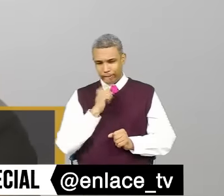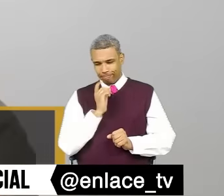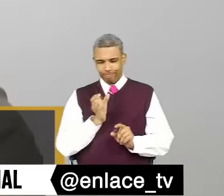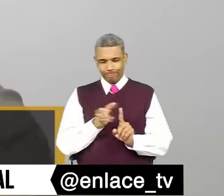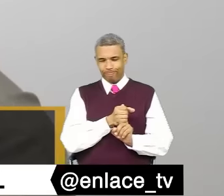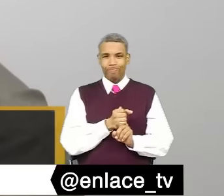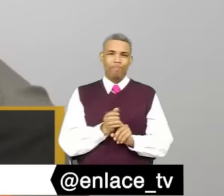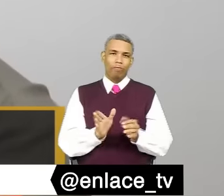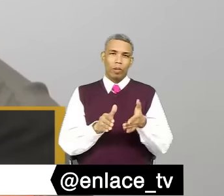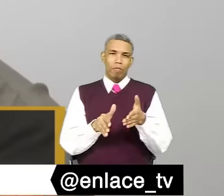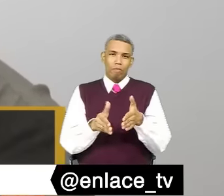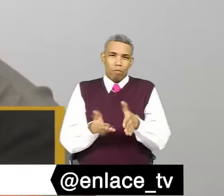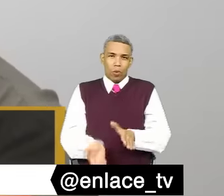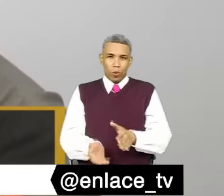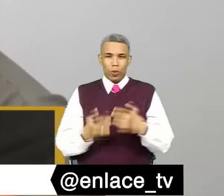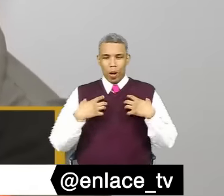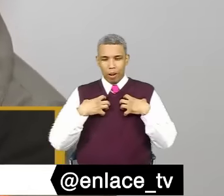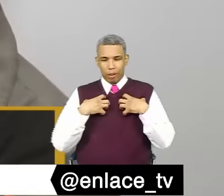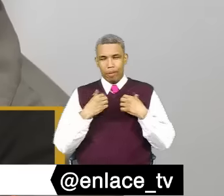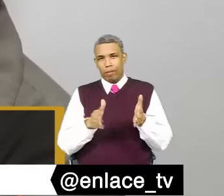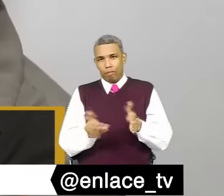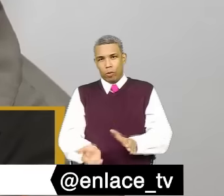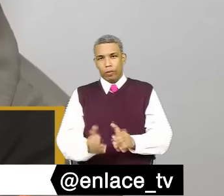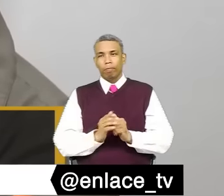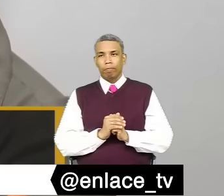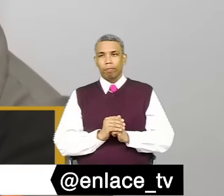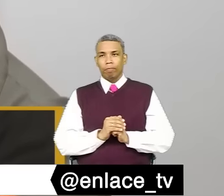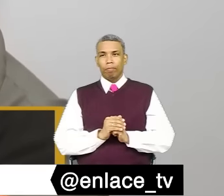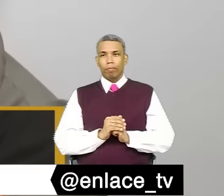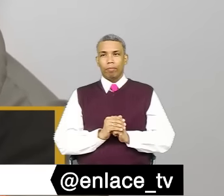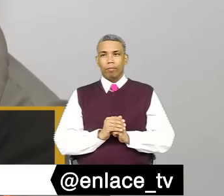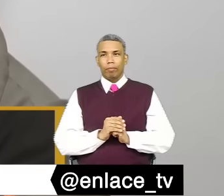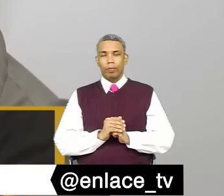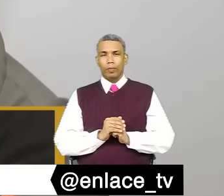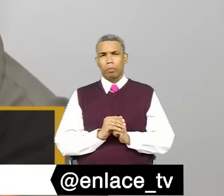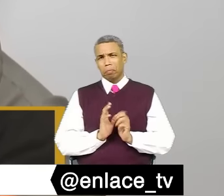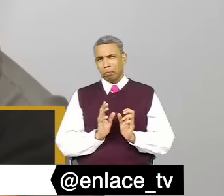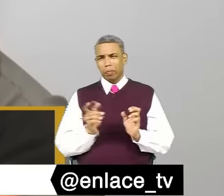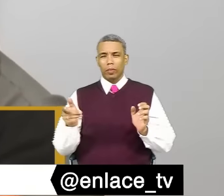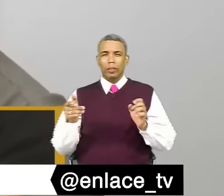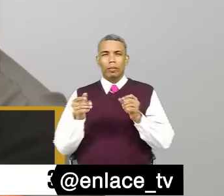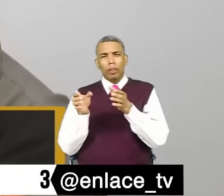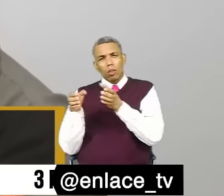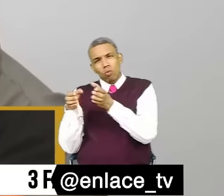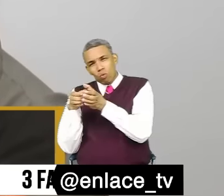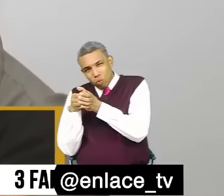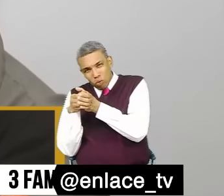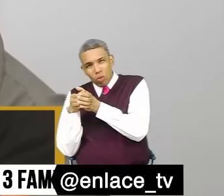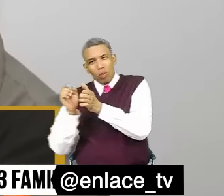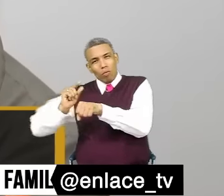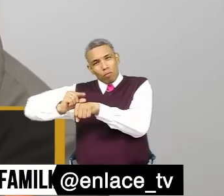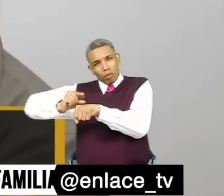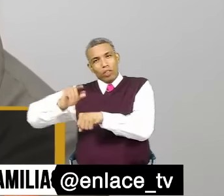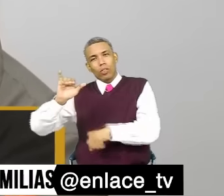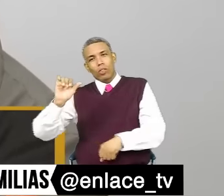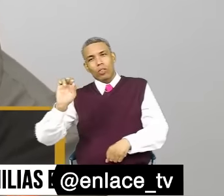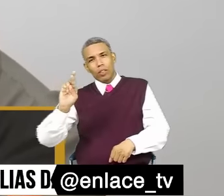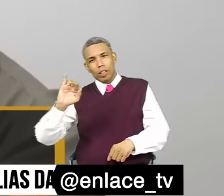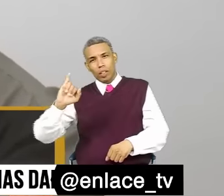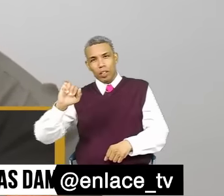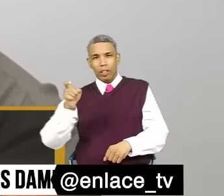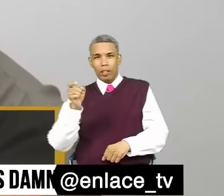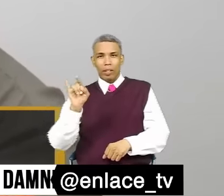es lamentable, la Corporación Yariguíes tuvo oportunidad hoy de visitar junto con pescadores de la Asociación de Pescadores de la Ciénaga San Silvestre el